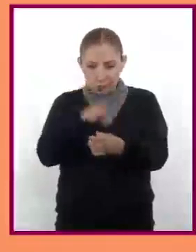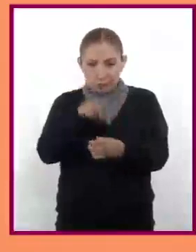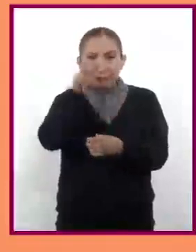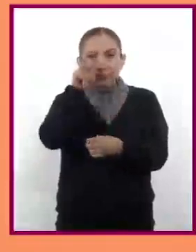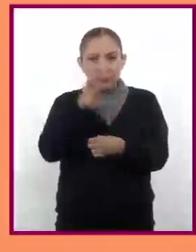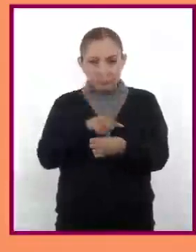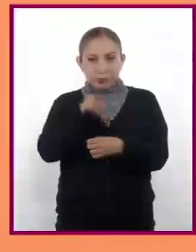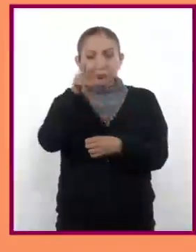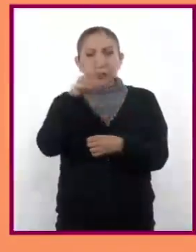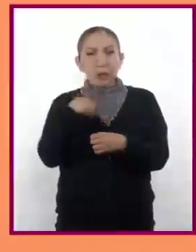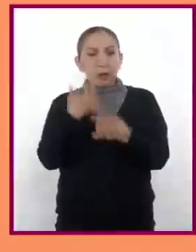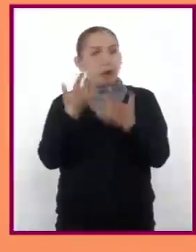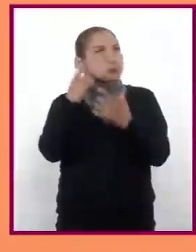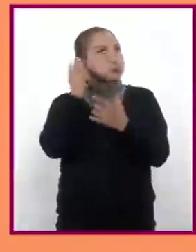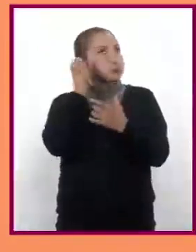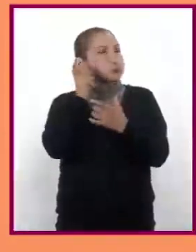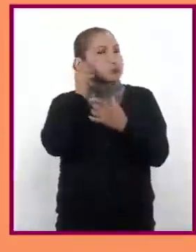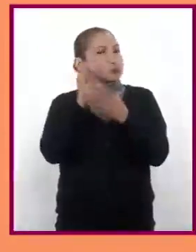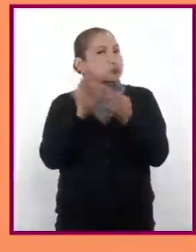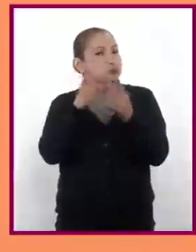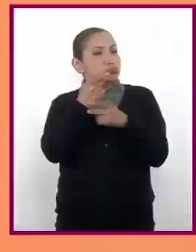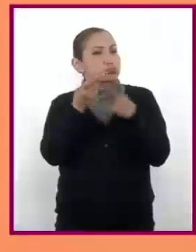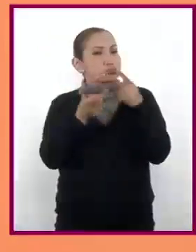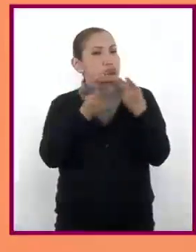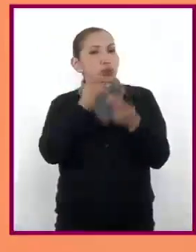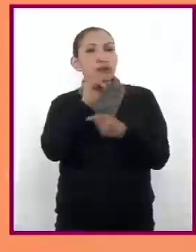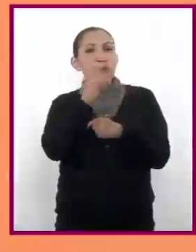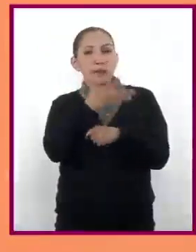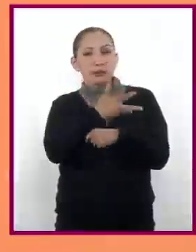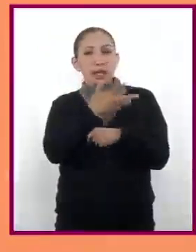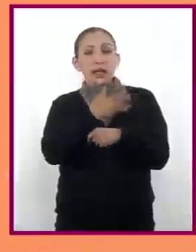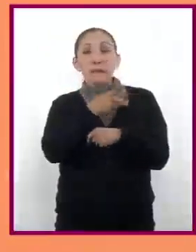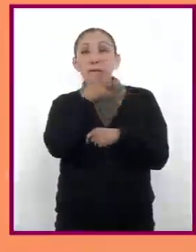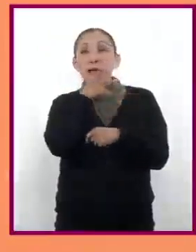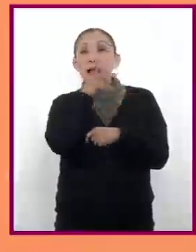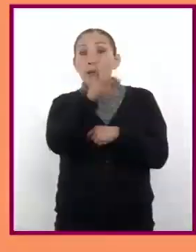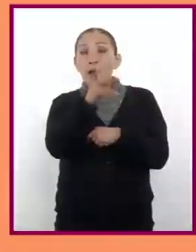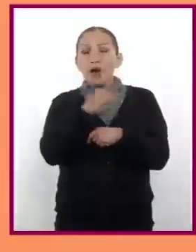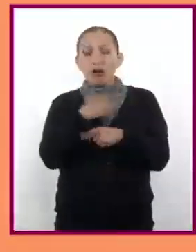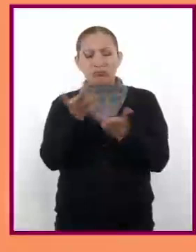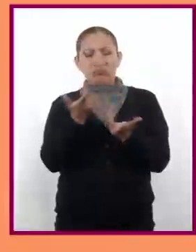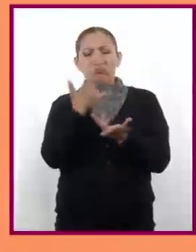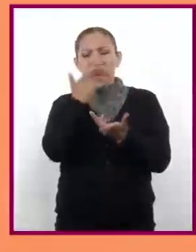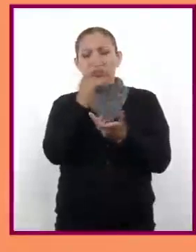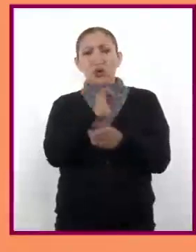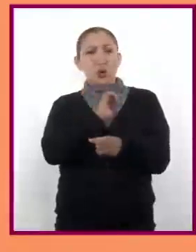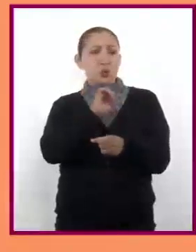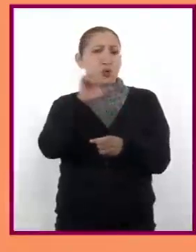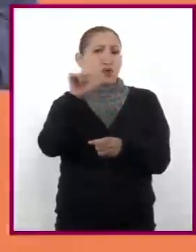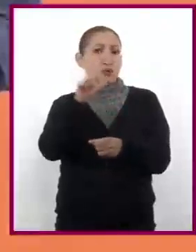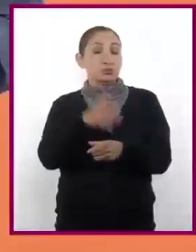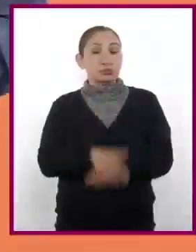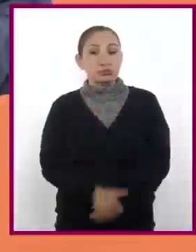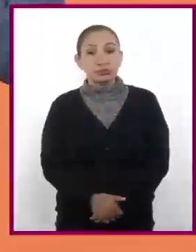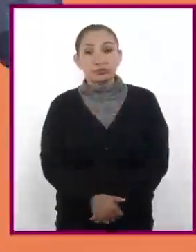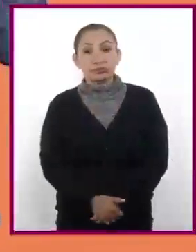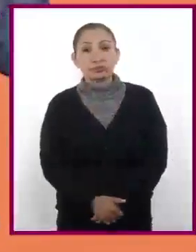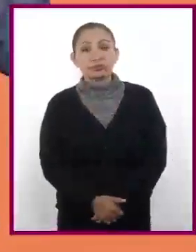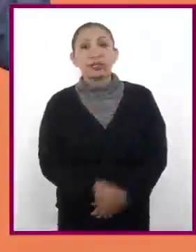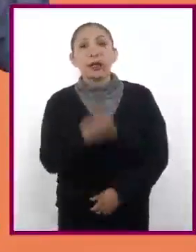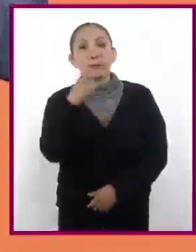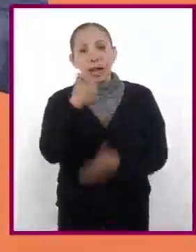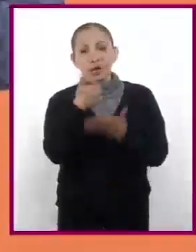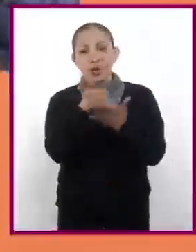simultáneamente a una narración y que además pueden contener palabras o vocablos especializados.